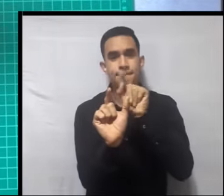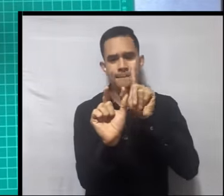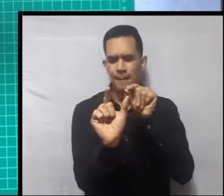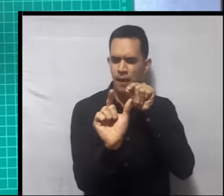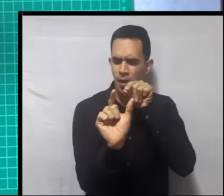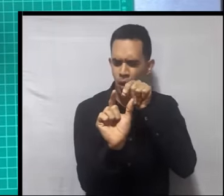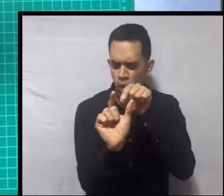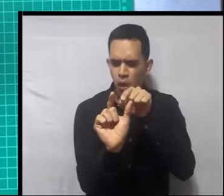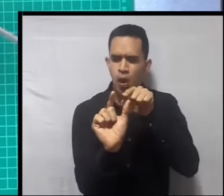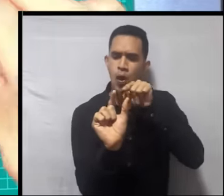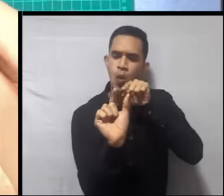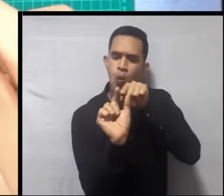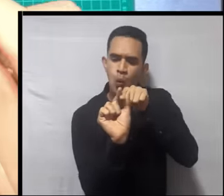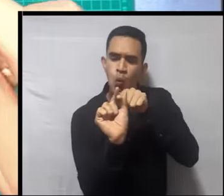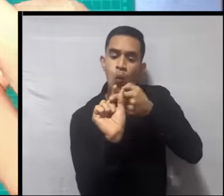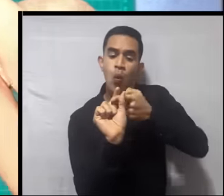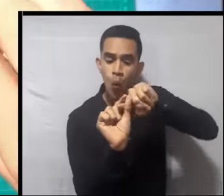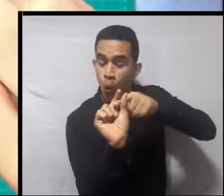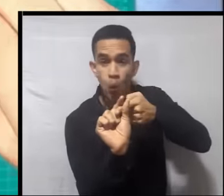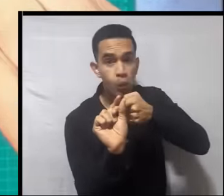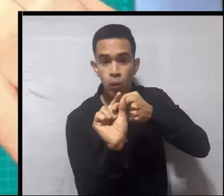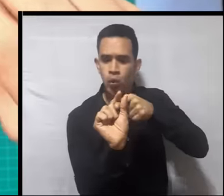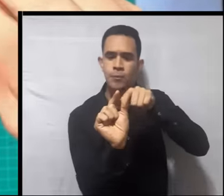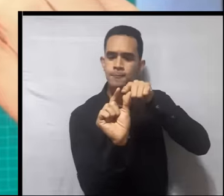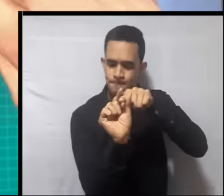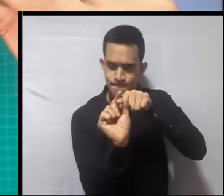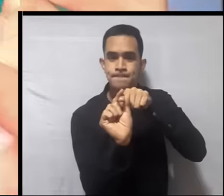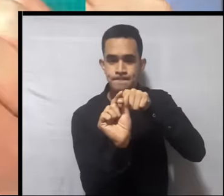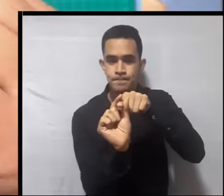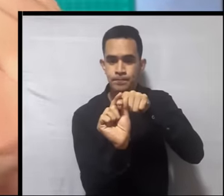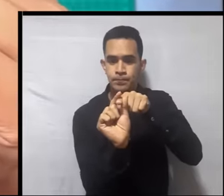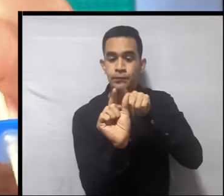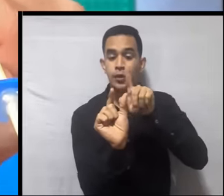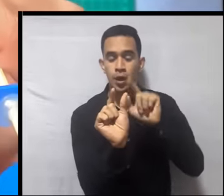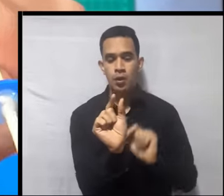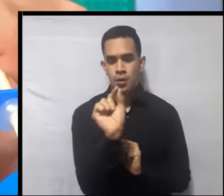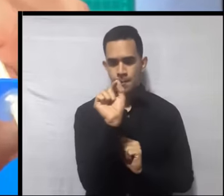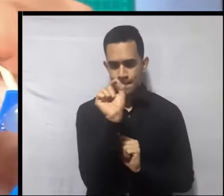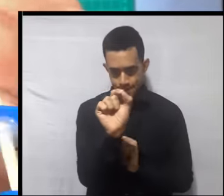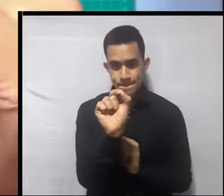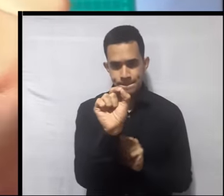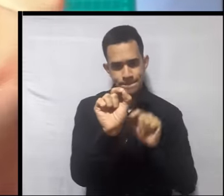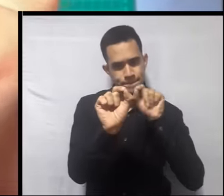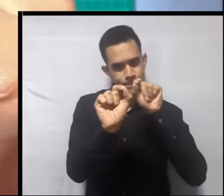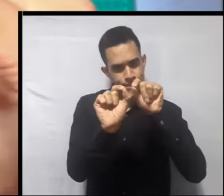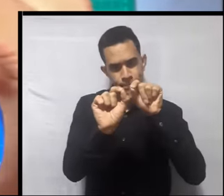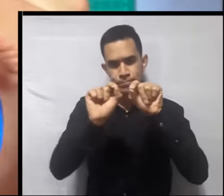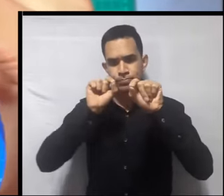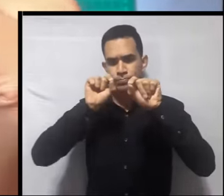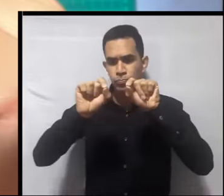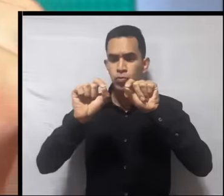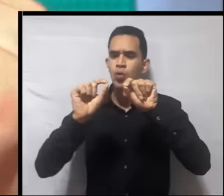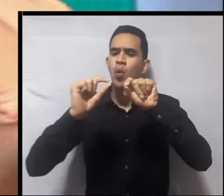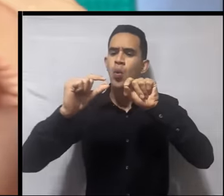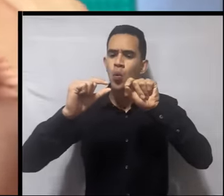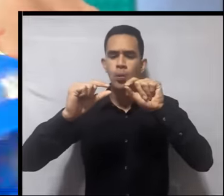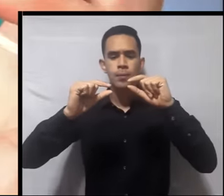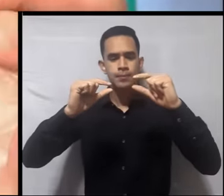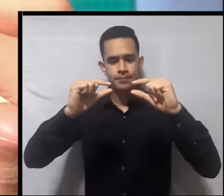gire. Y los otros 2 agujeros deben ser un poco más grandes y estar a los lados del de en